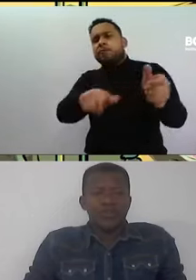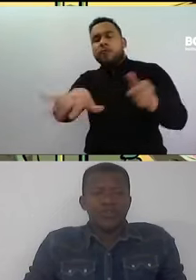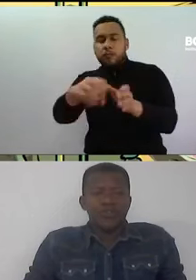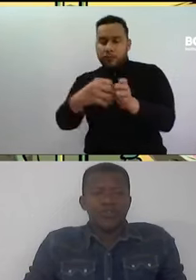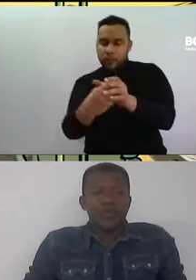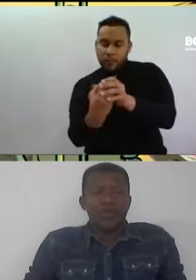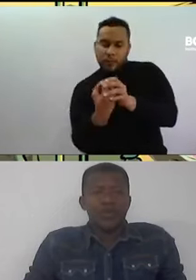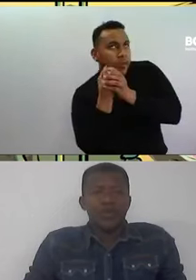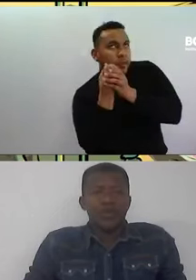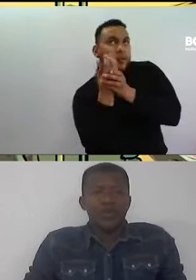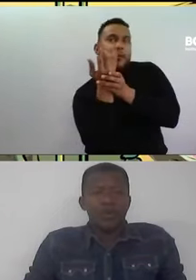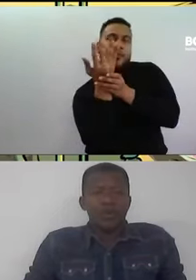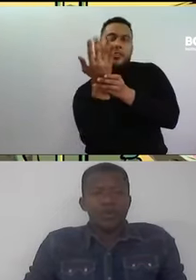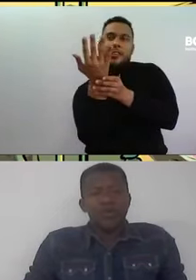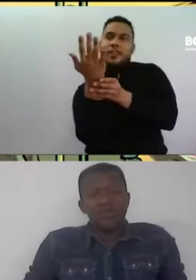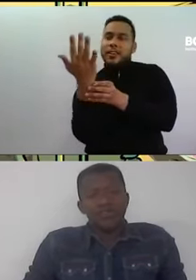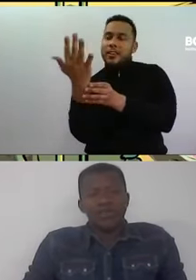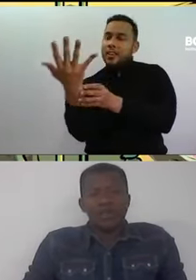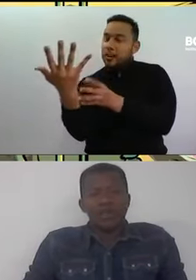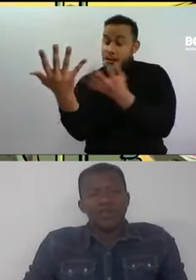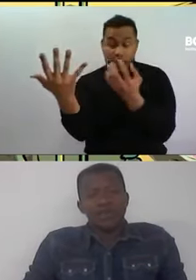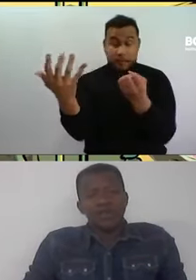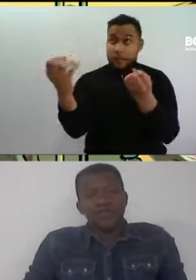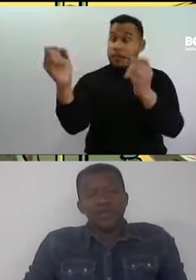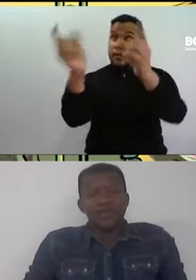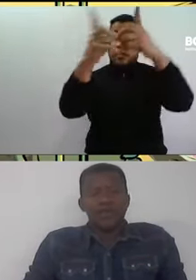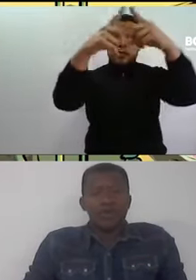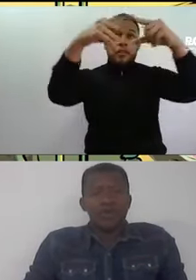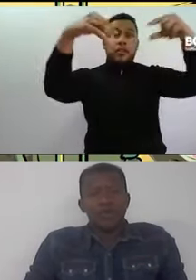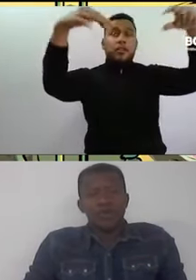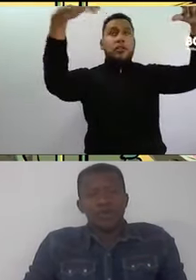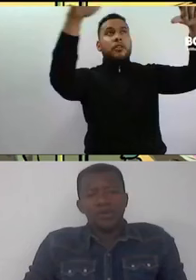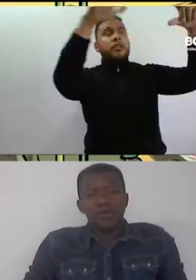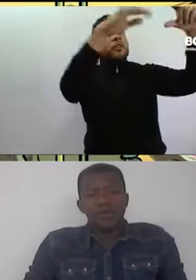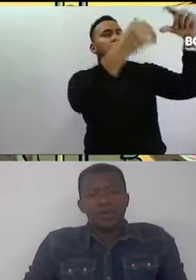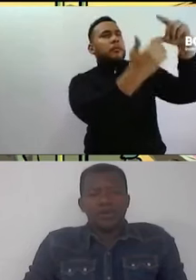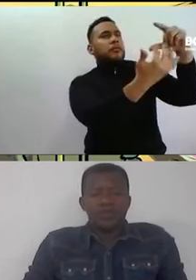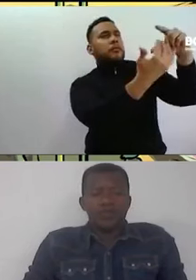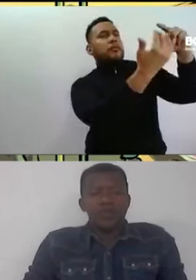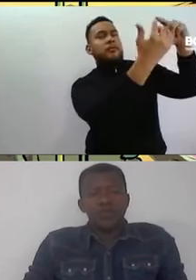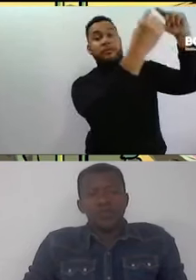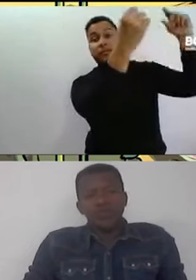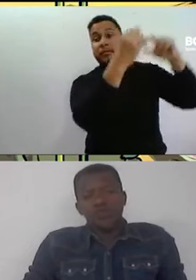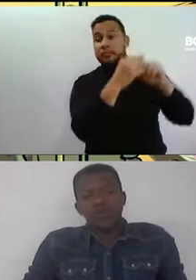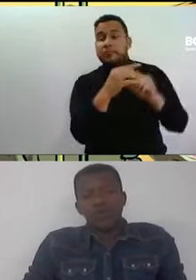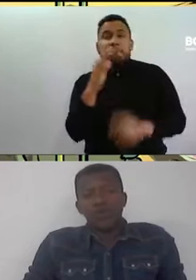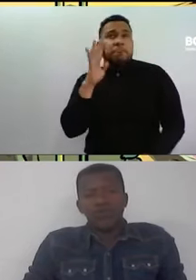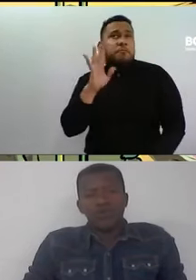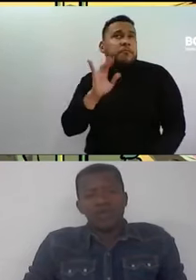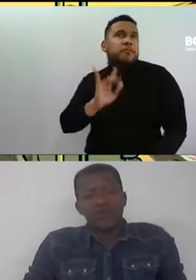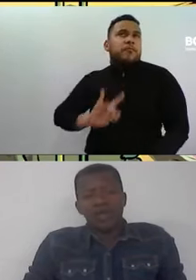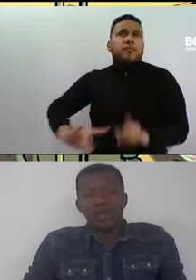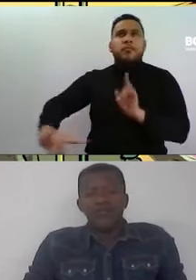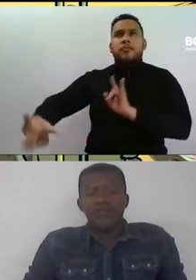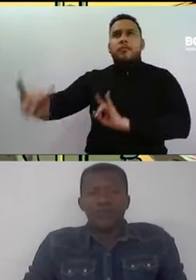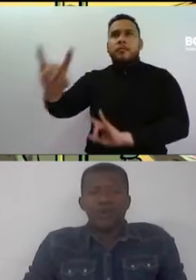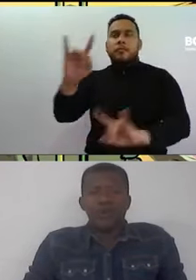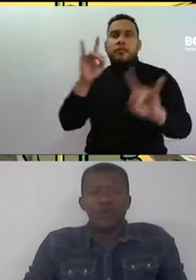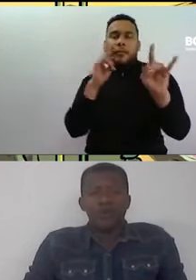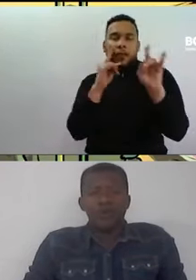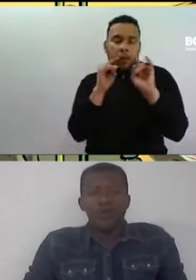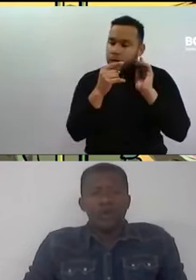en sosiego, una estrella naciendo. Escucho su hondo